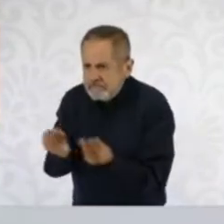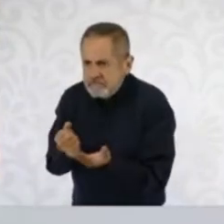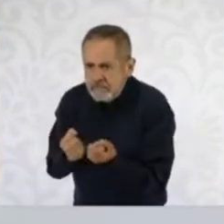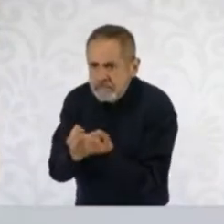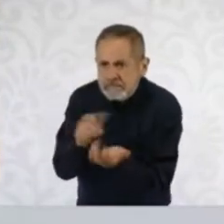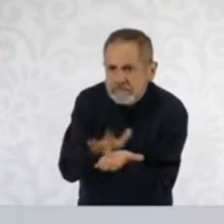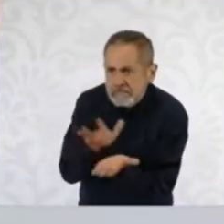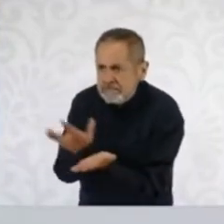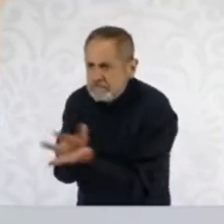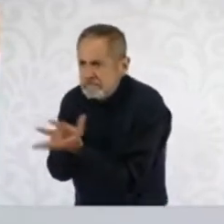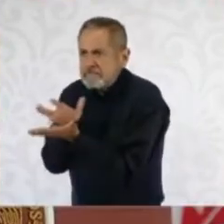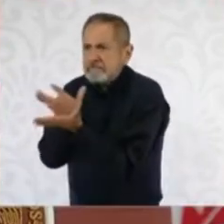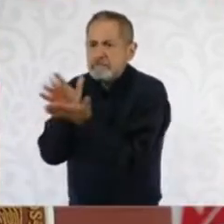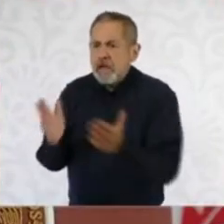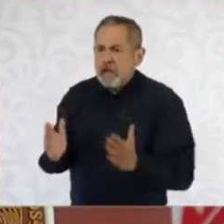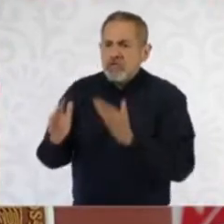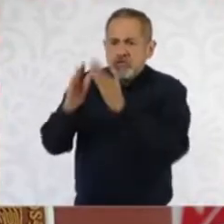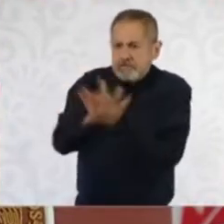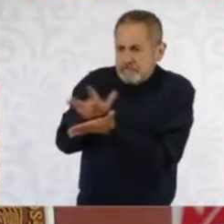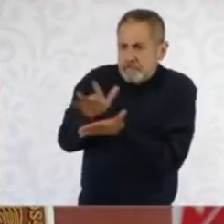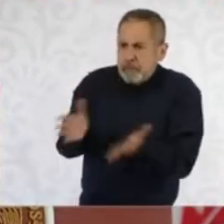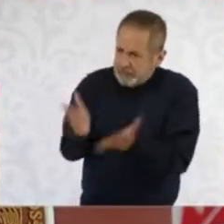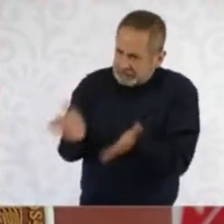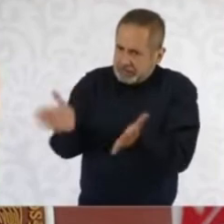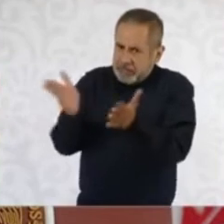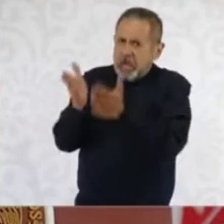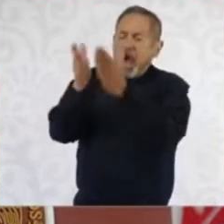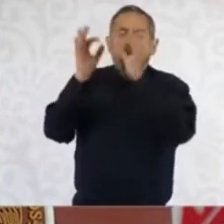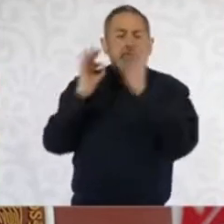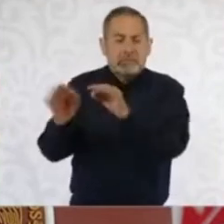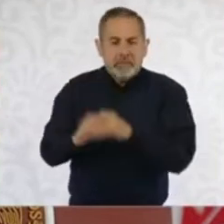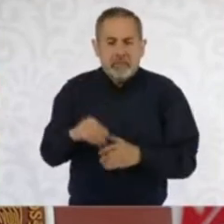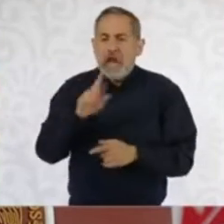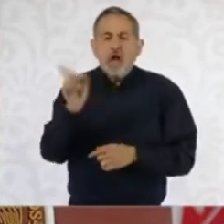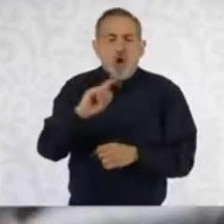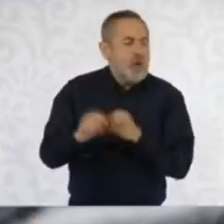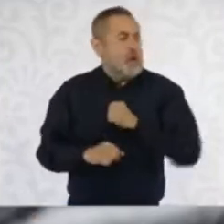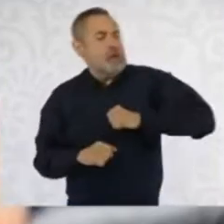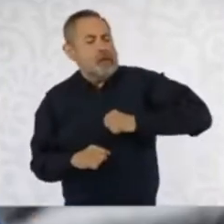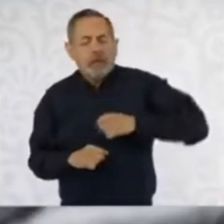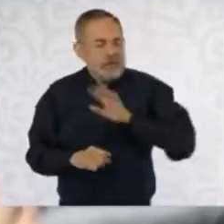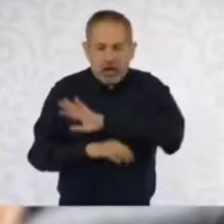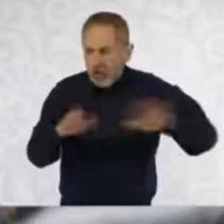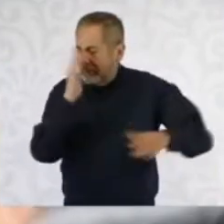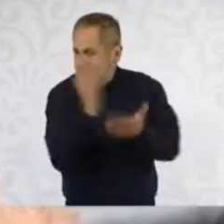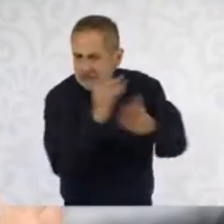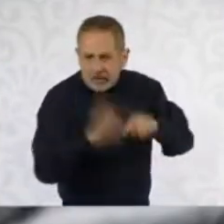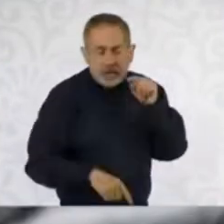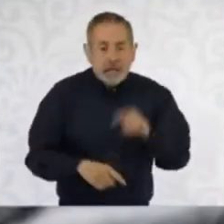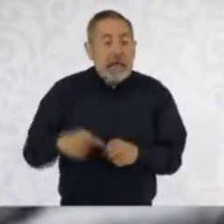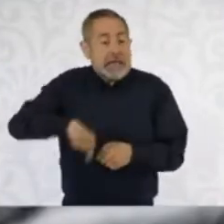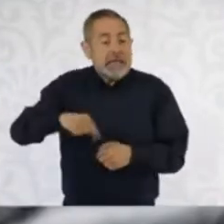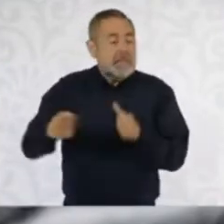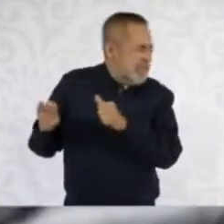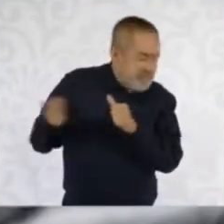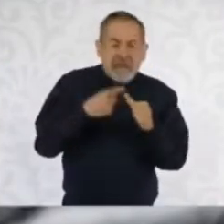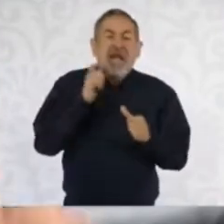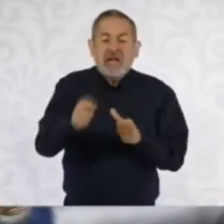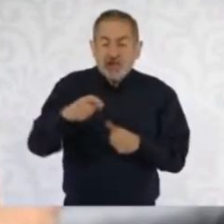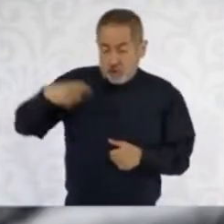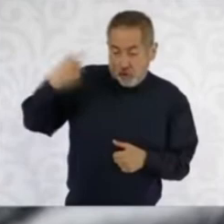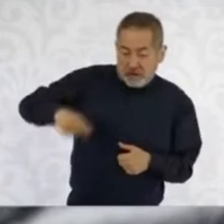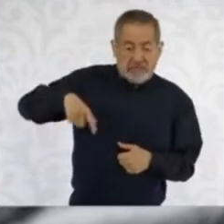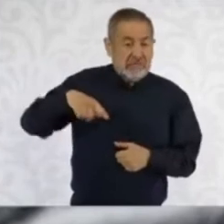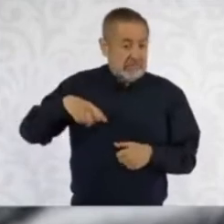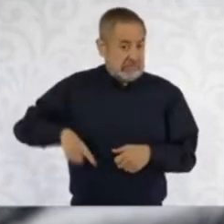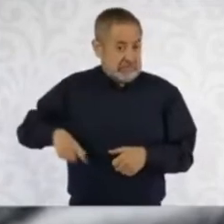los pobres, que tiene como máxima acabar con el régimen de corrupción y privilegios, que tiene como máxima no puede haber gobierno rico con pueblo pobre, que